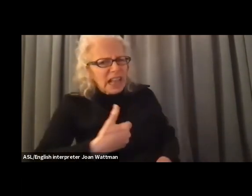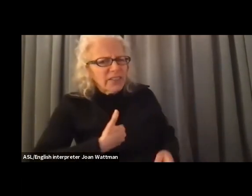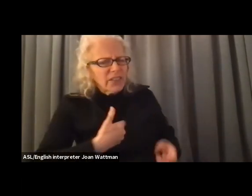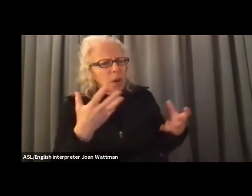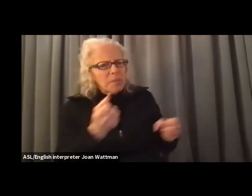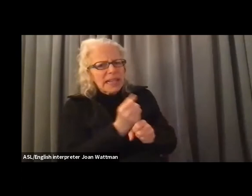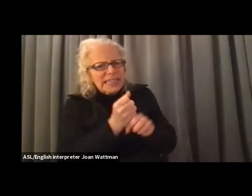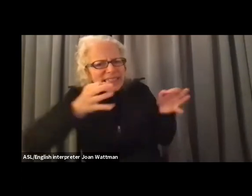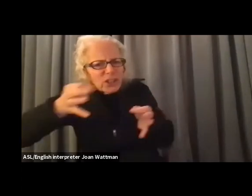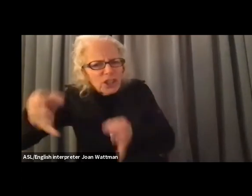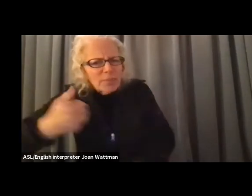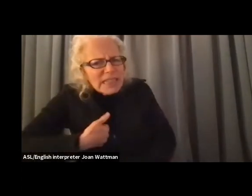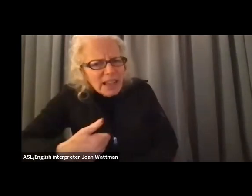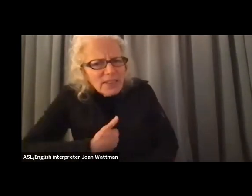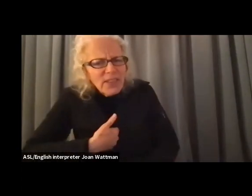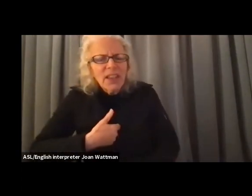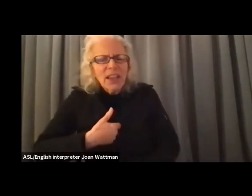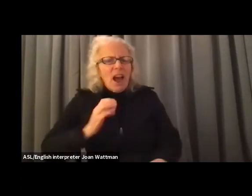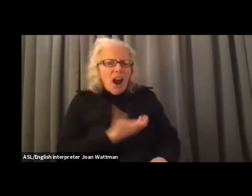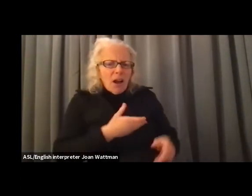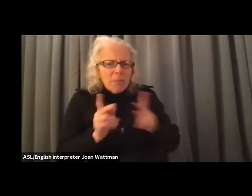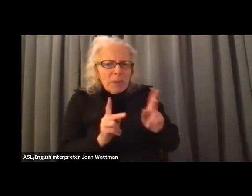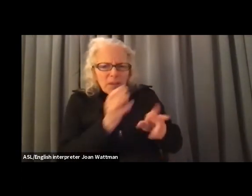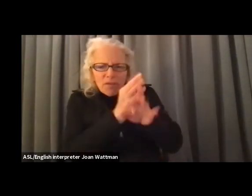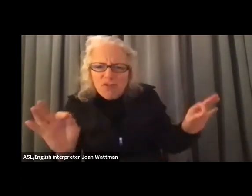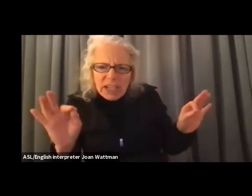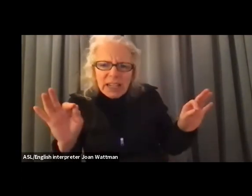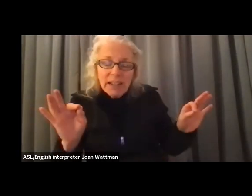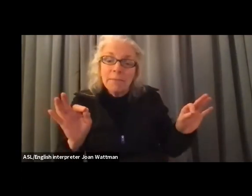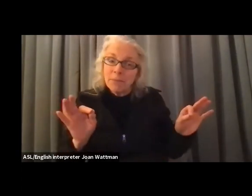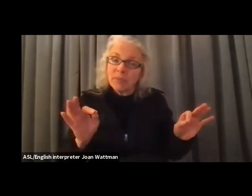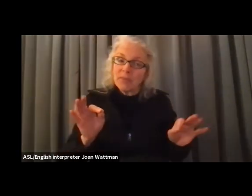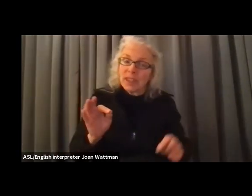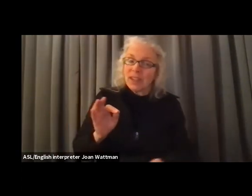Encontramos voces de expanteras negras diciendo